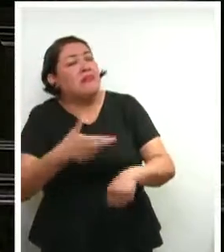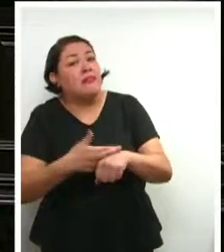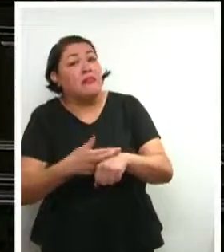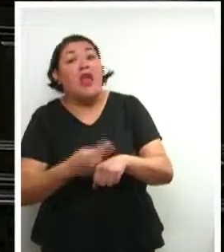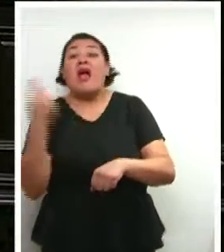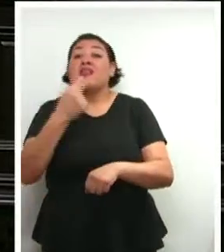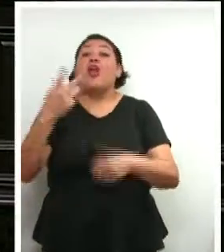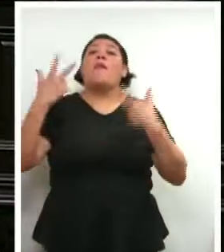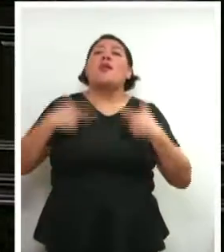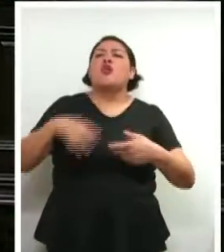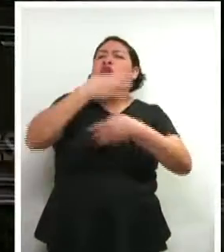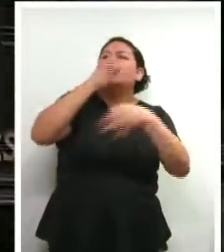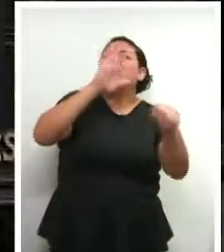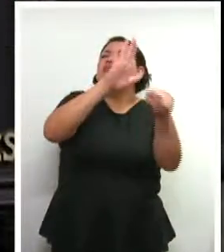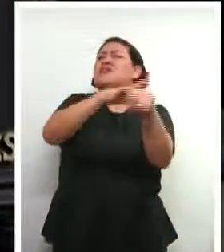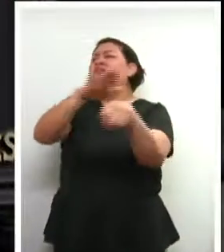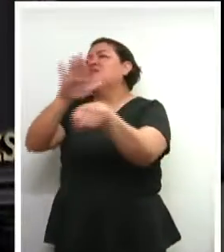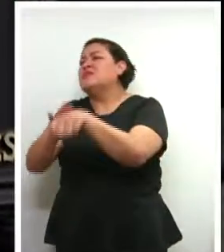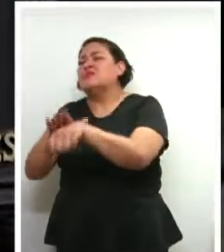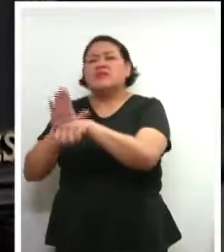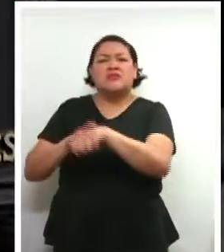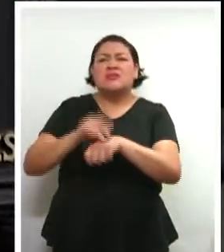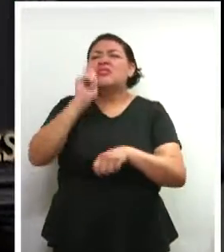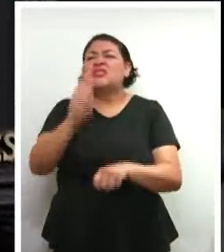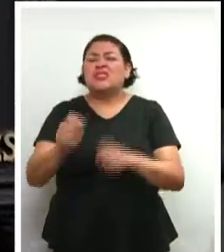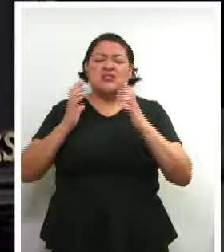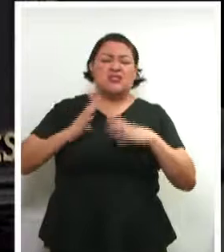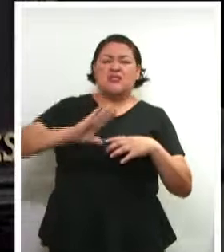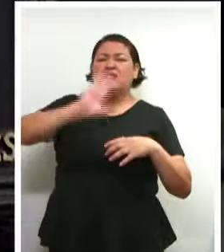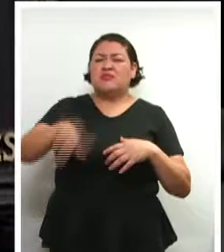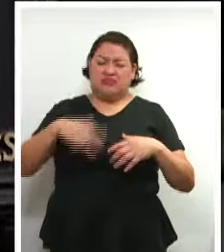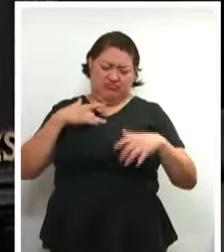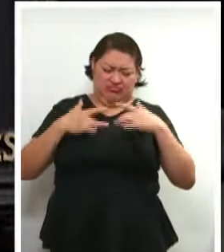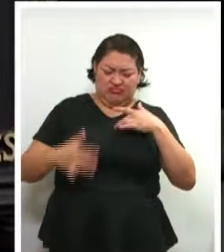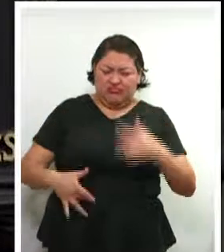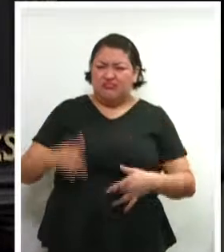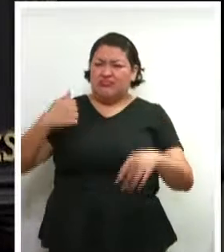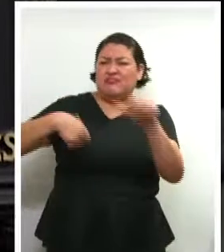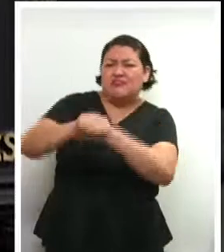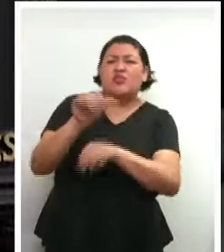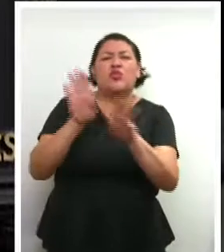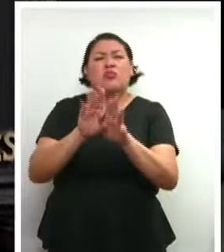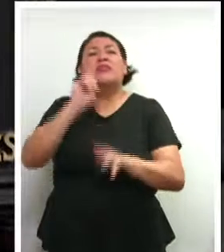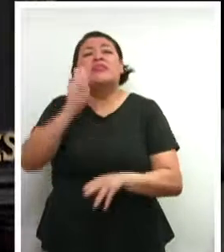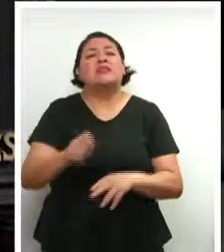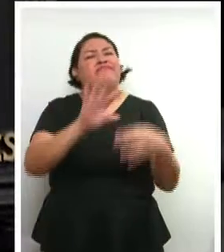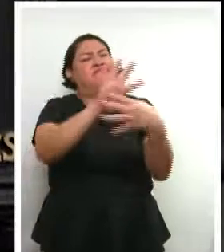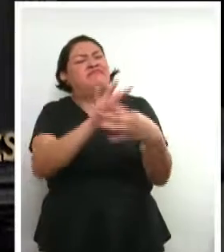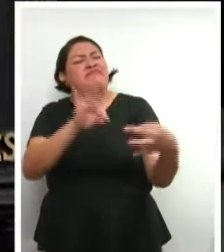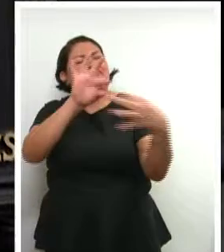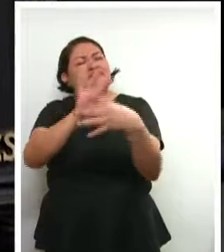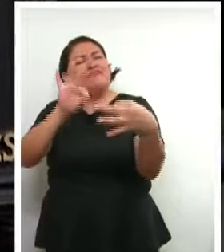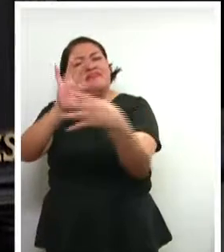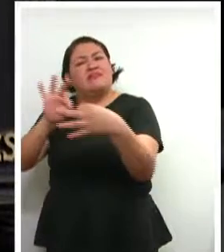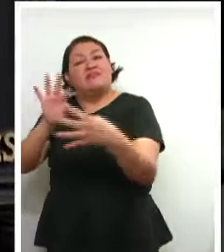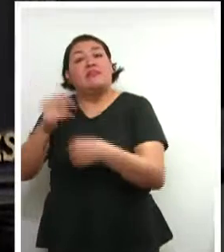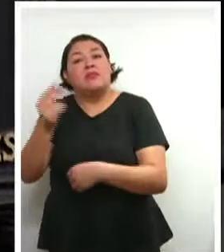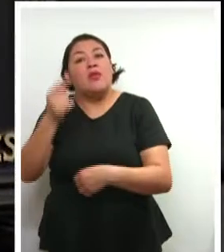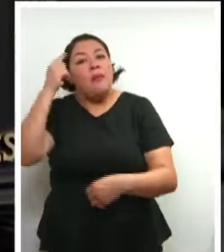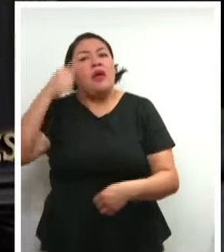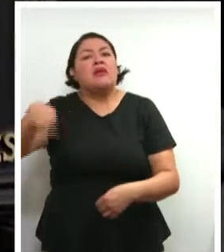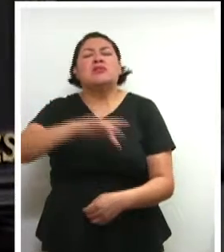campaña de difusión para impulsar la educación sobre la materia e invocar y estimular el más elevado nivel de